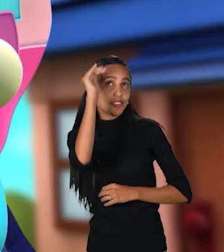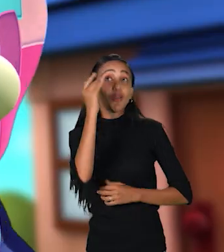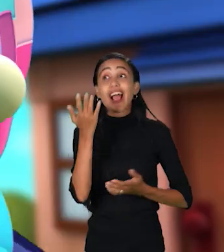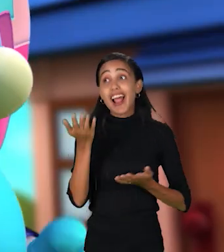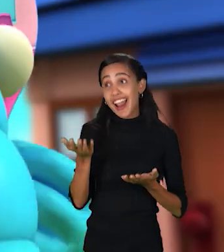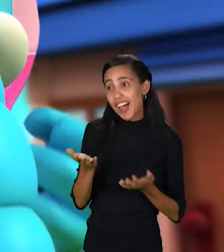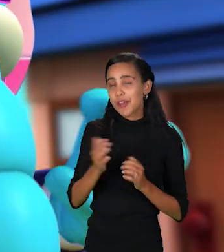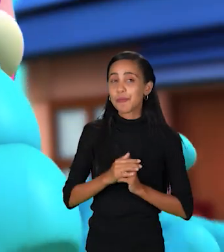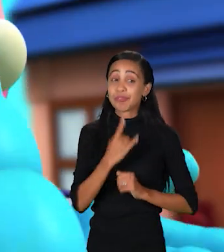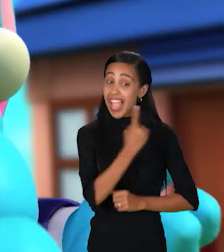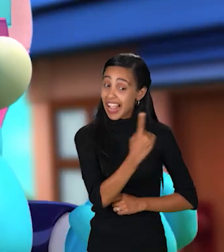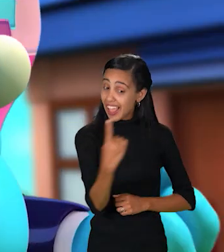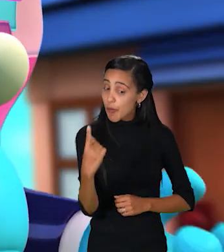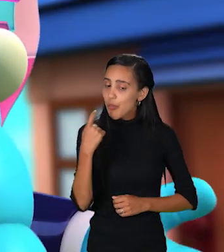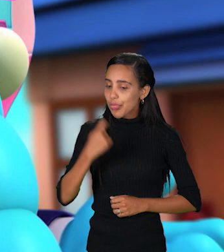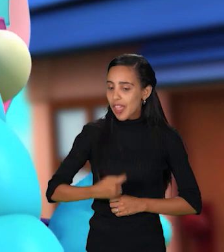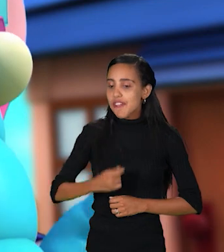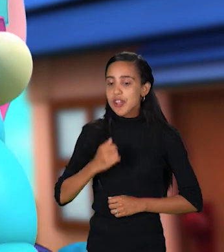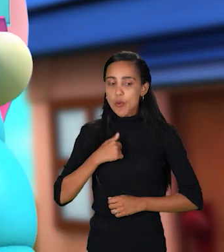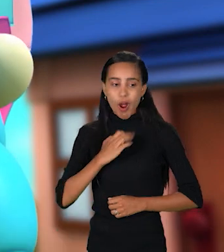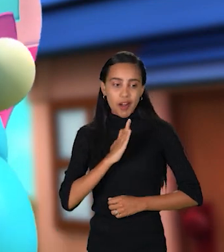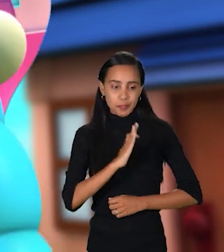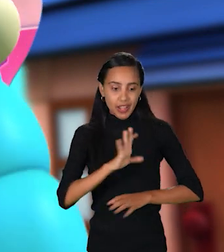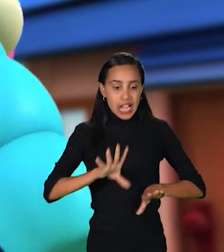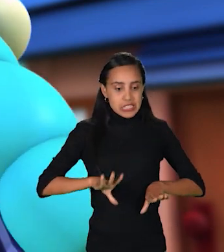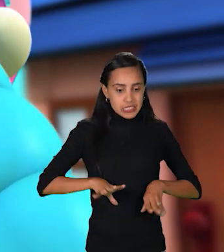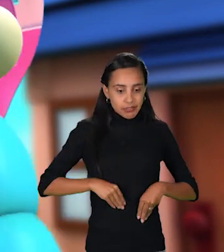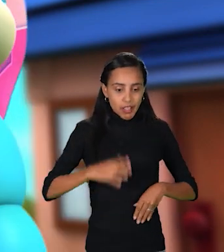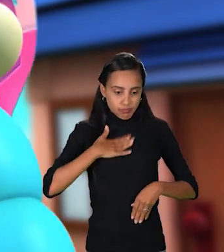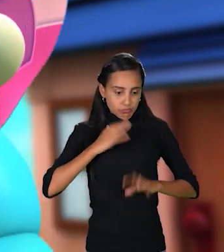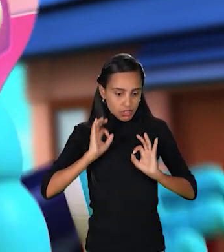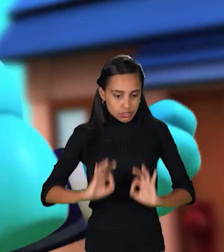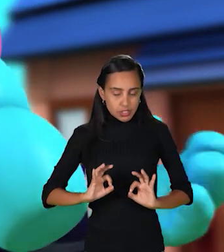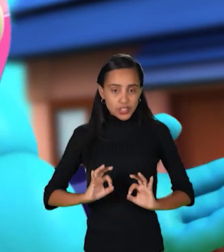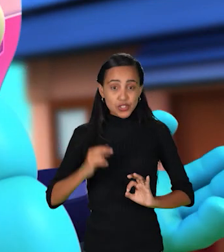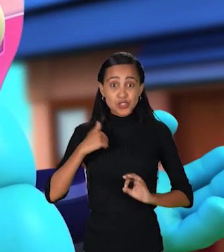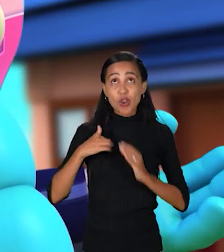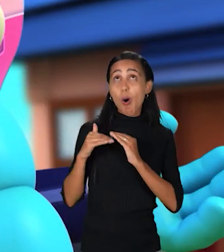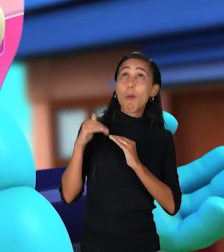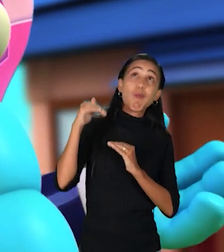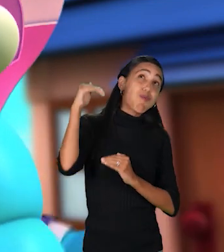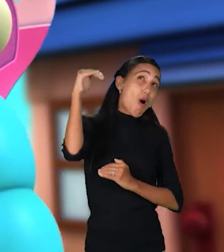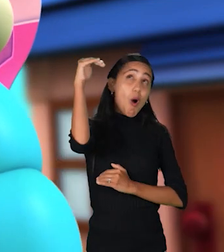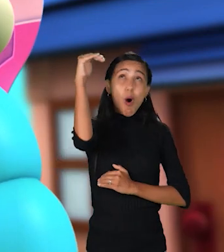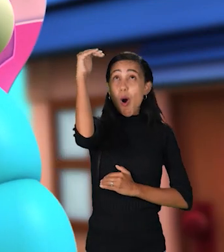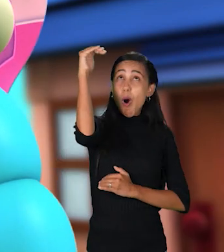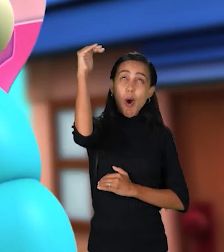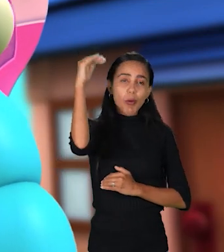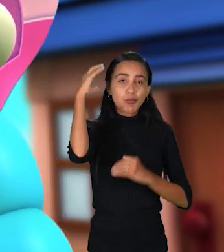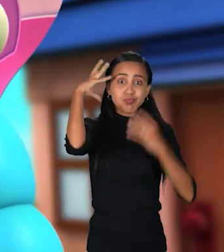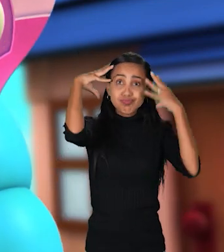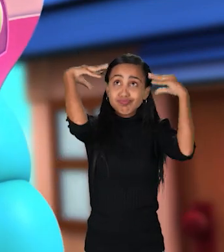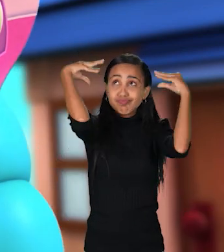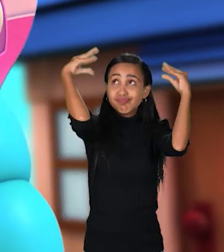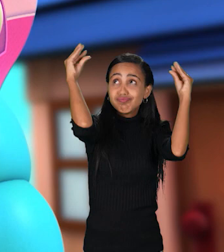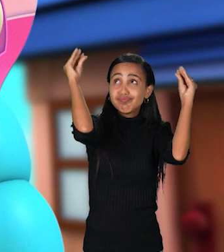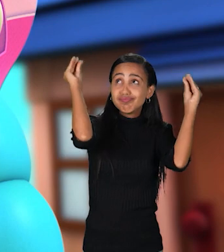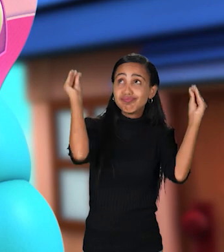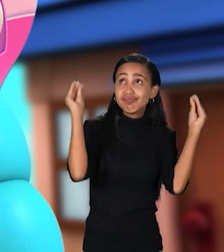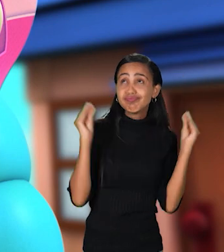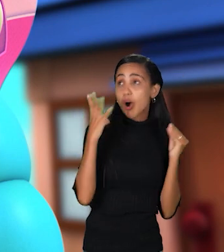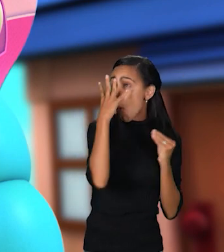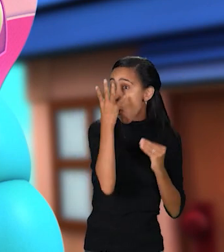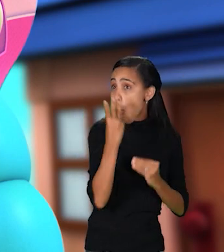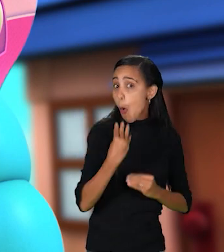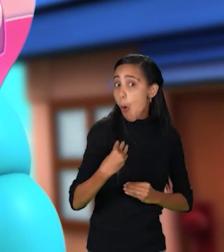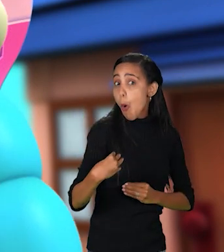sí. Cada uno debe aceptarse como es. Yo soy muy grande. I'm very big. Mis orejas y mi trompa son muy